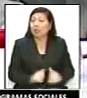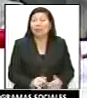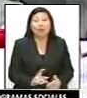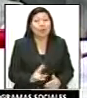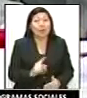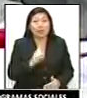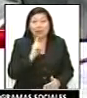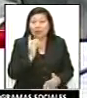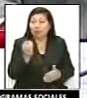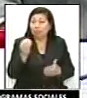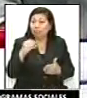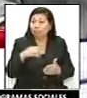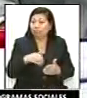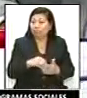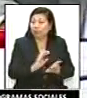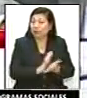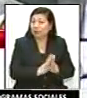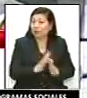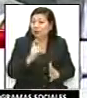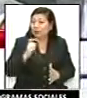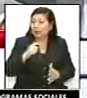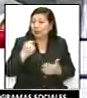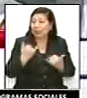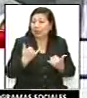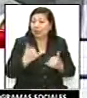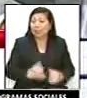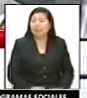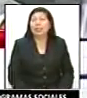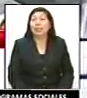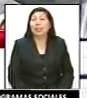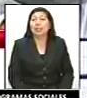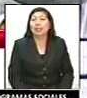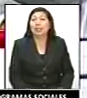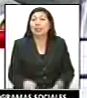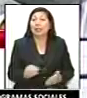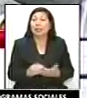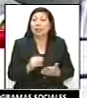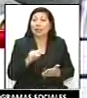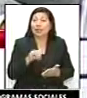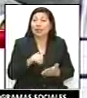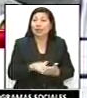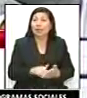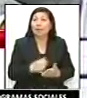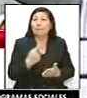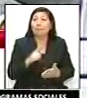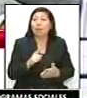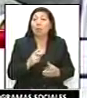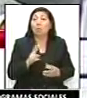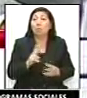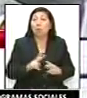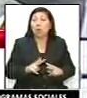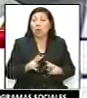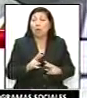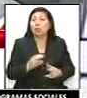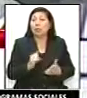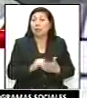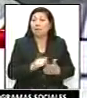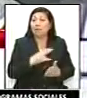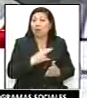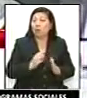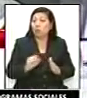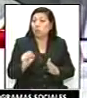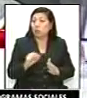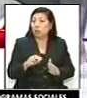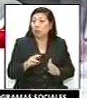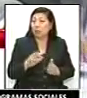no están incluidos necesariamente aquí. Dice, aplicar la sanción de destitución a los vocales de la Corte Suprema y Fiscales